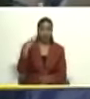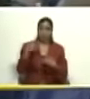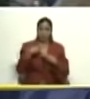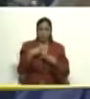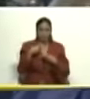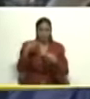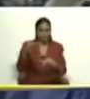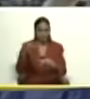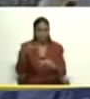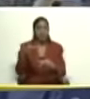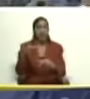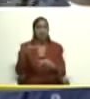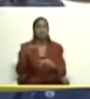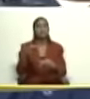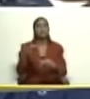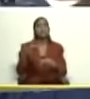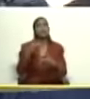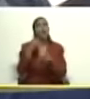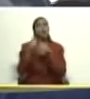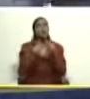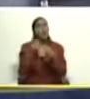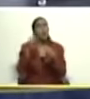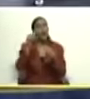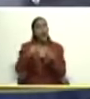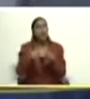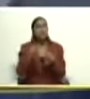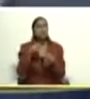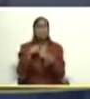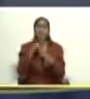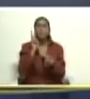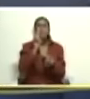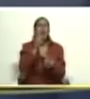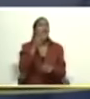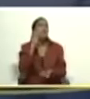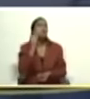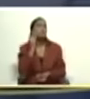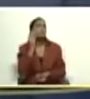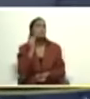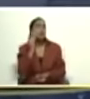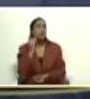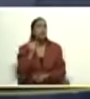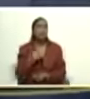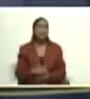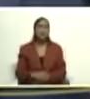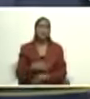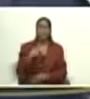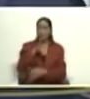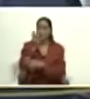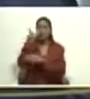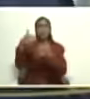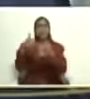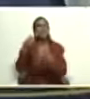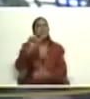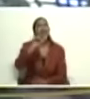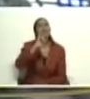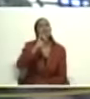que se estaba haciendo acá. Y fui a Sidoro, fuimos a